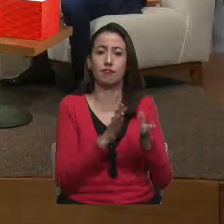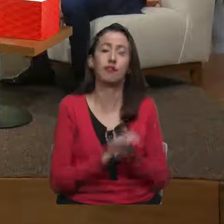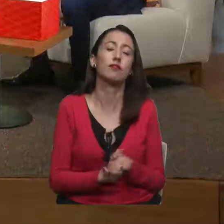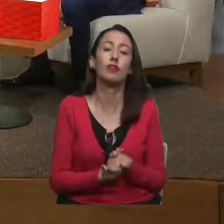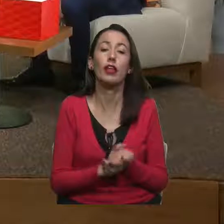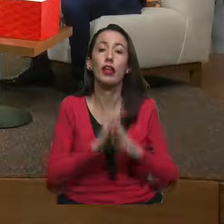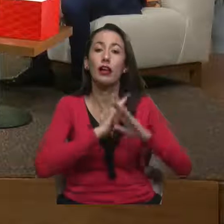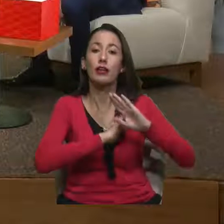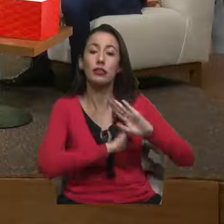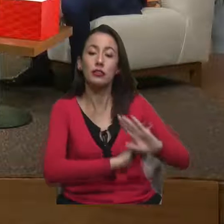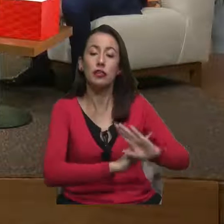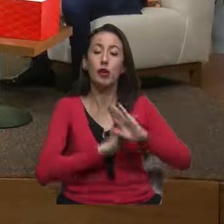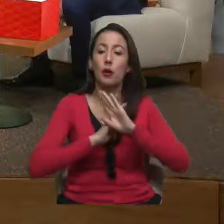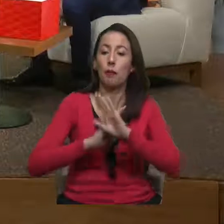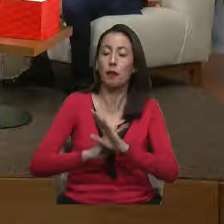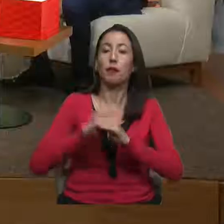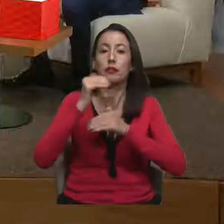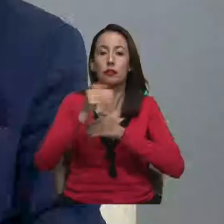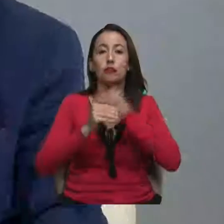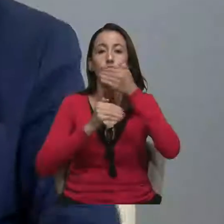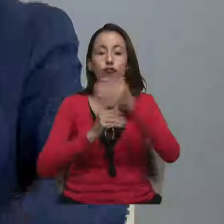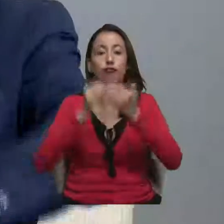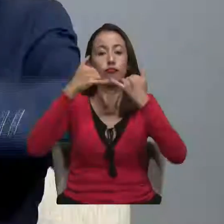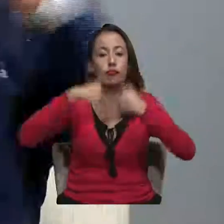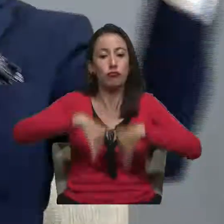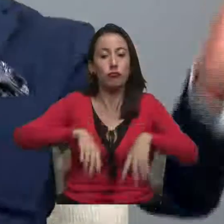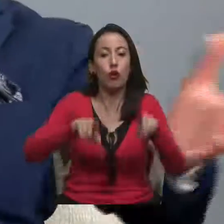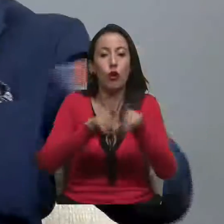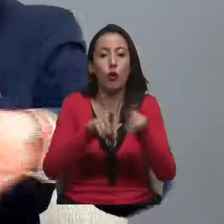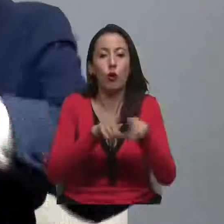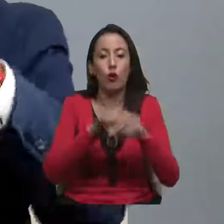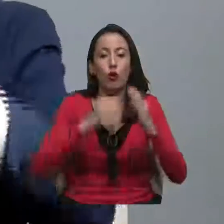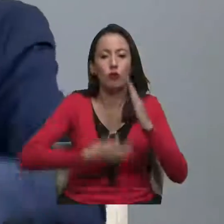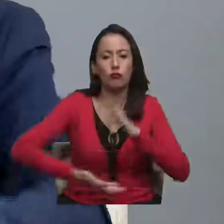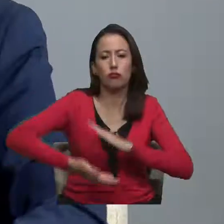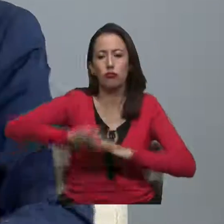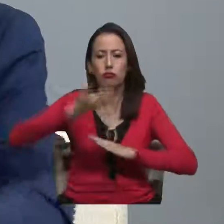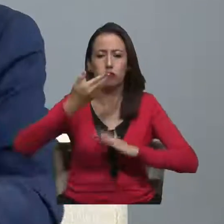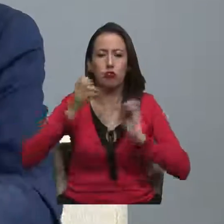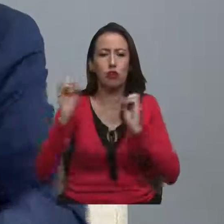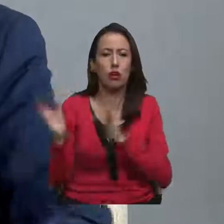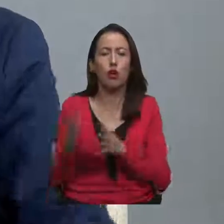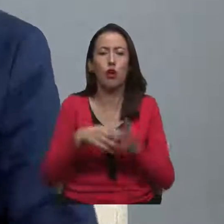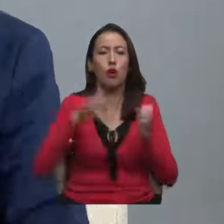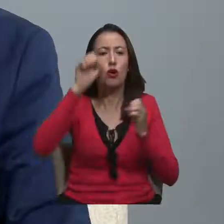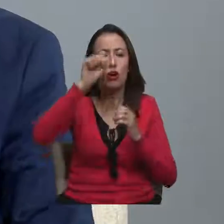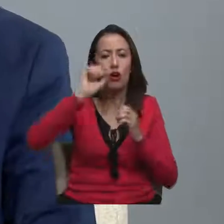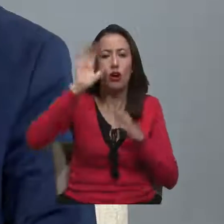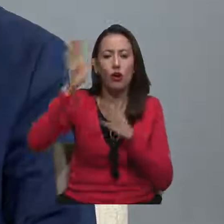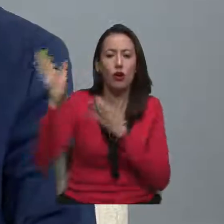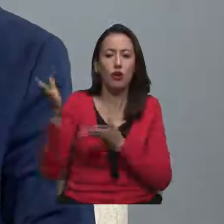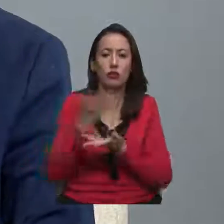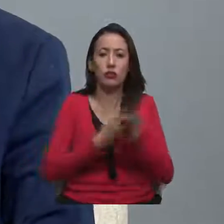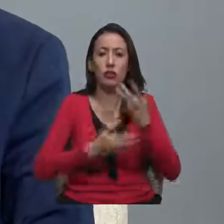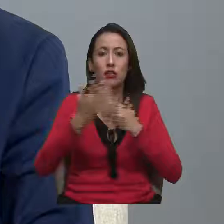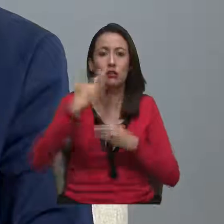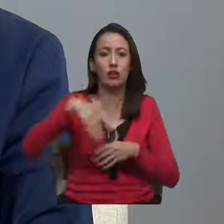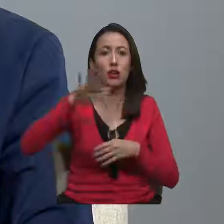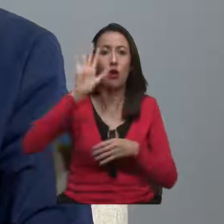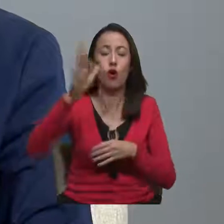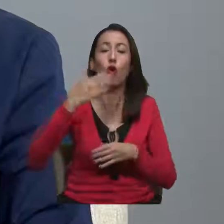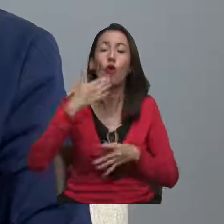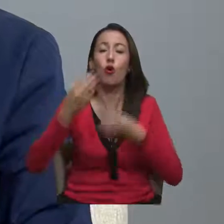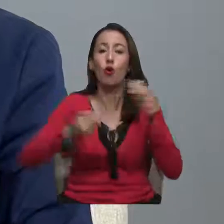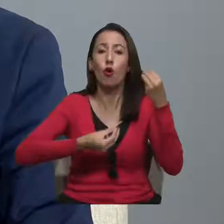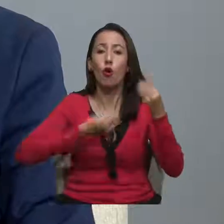preventivo debemos tener carros de policía con luces gigantes con sonidos con sirenas como lo hay en otros países para